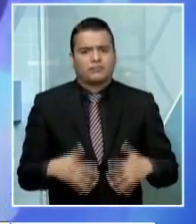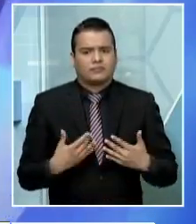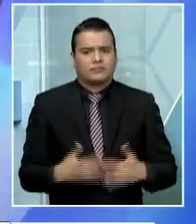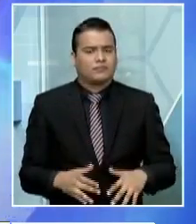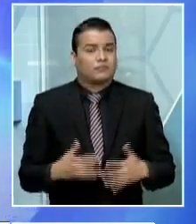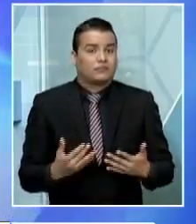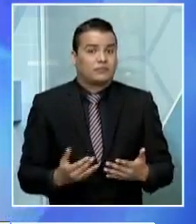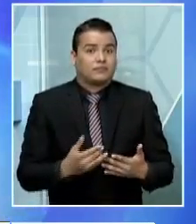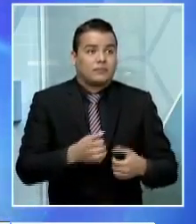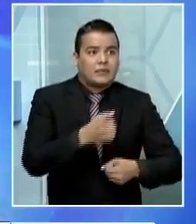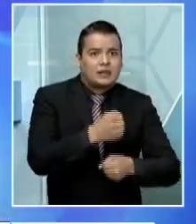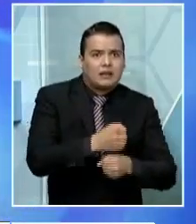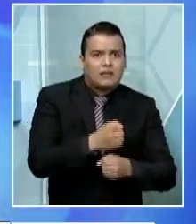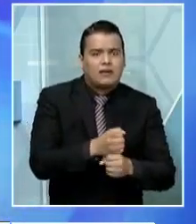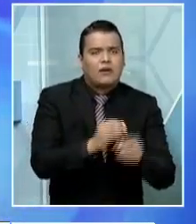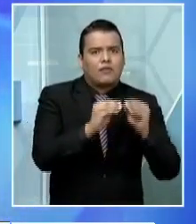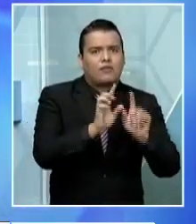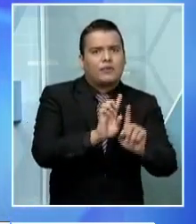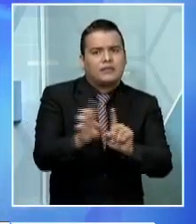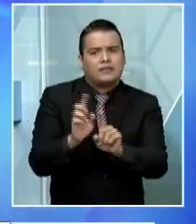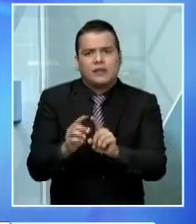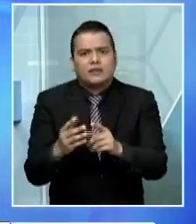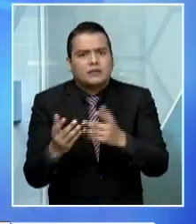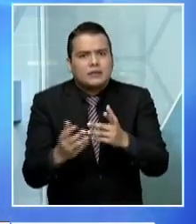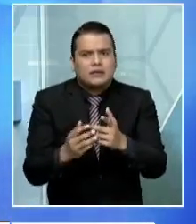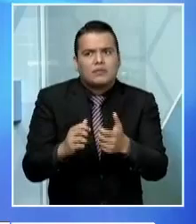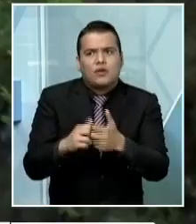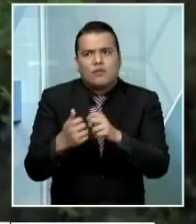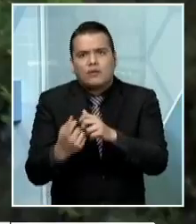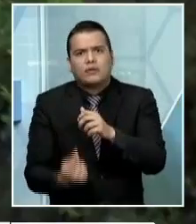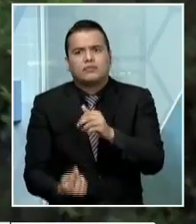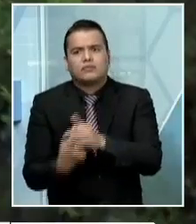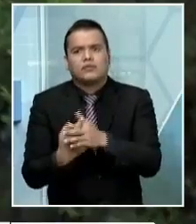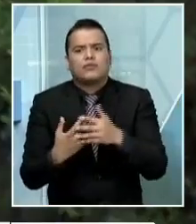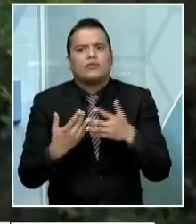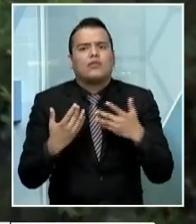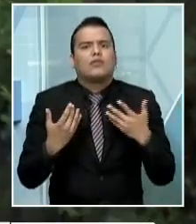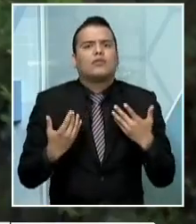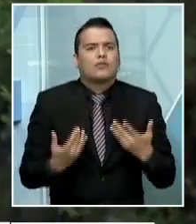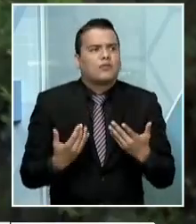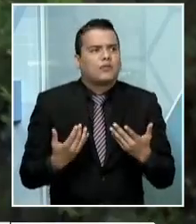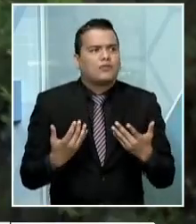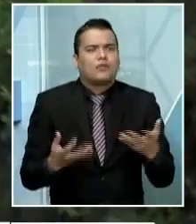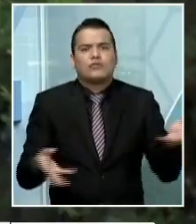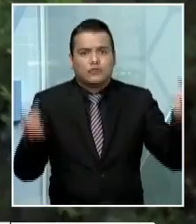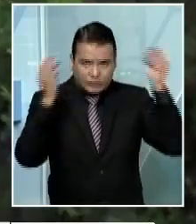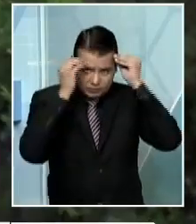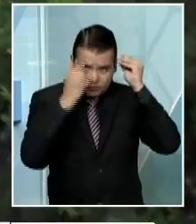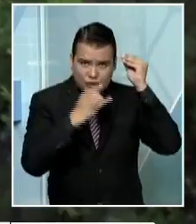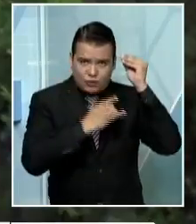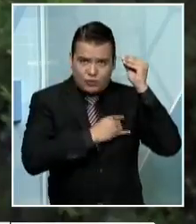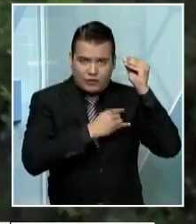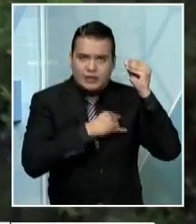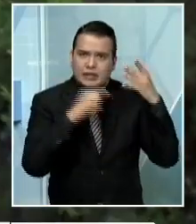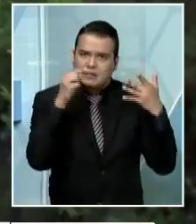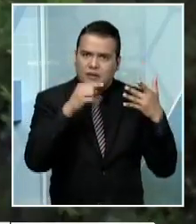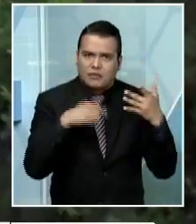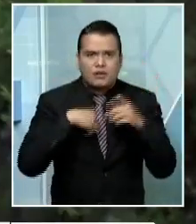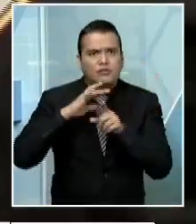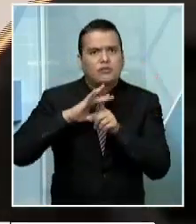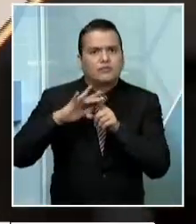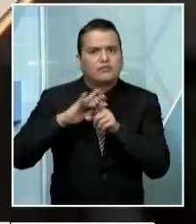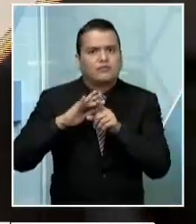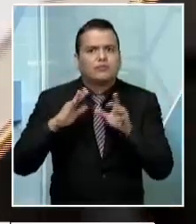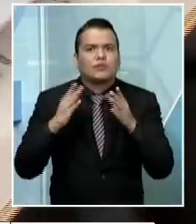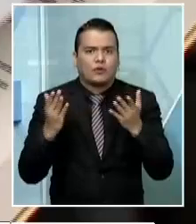de situaciones y cómo resolver esos posibles dilemas que puedes tener, que te deja la academia, cómo los puedes resolver ya en tu vida